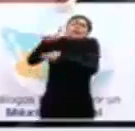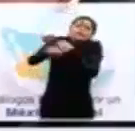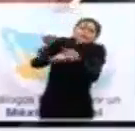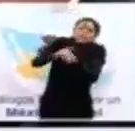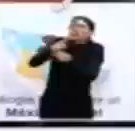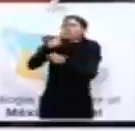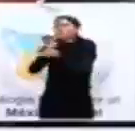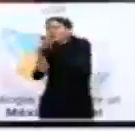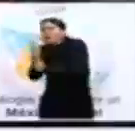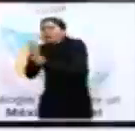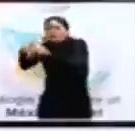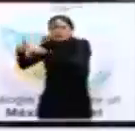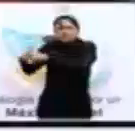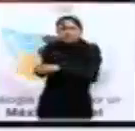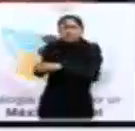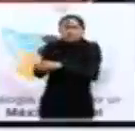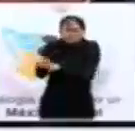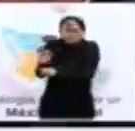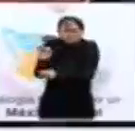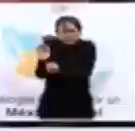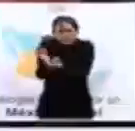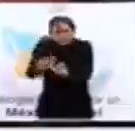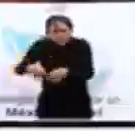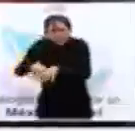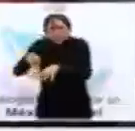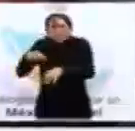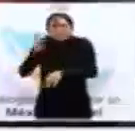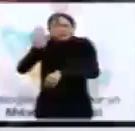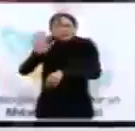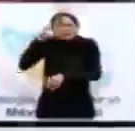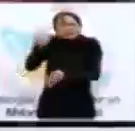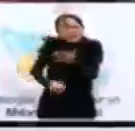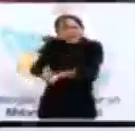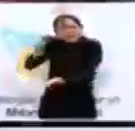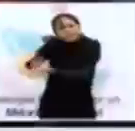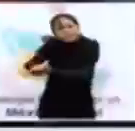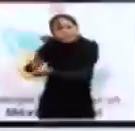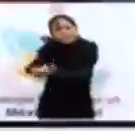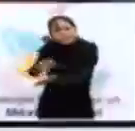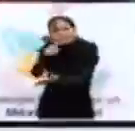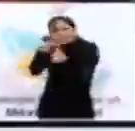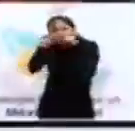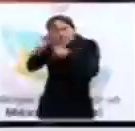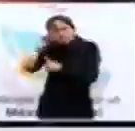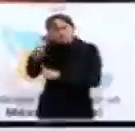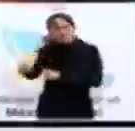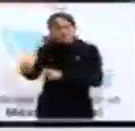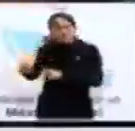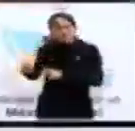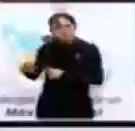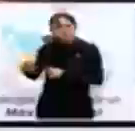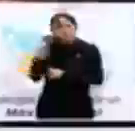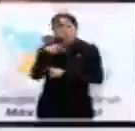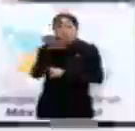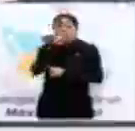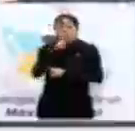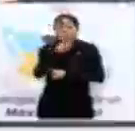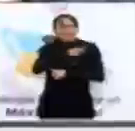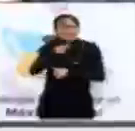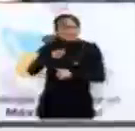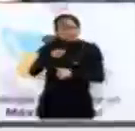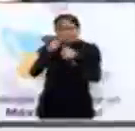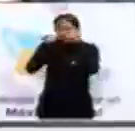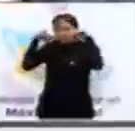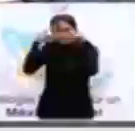valoramos. Eso lo tenemos que incorporar en una visión general, en la macroeconomía, lo tenemos